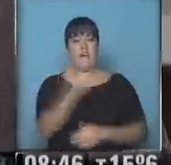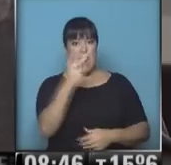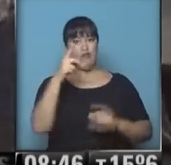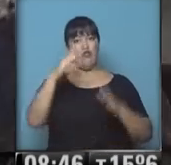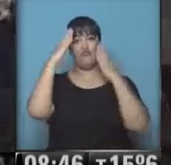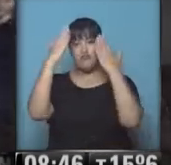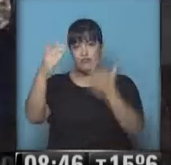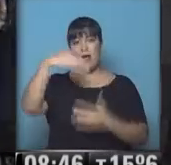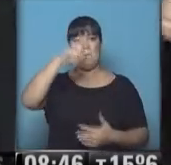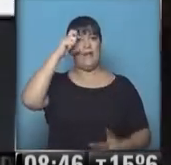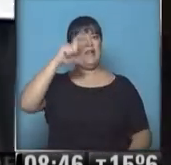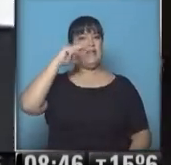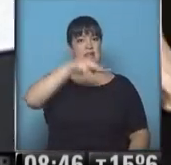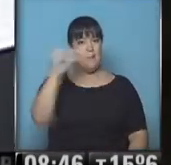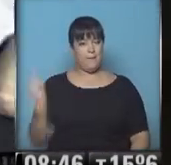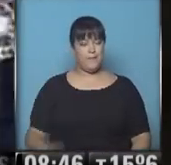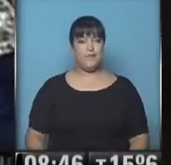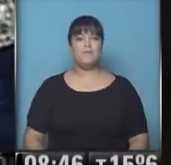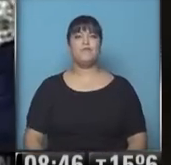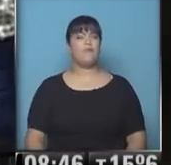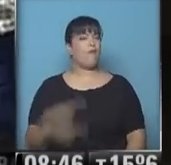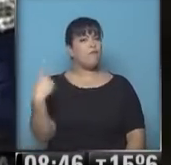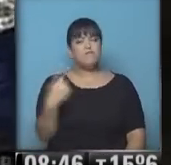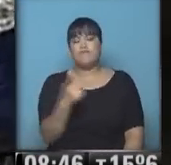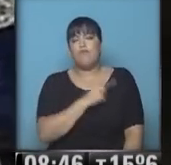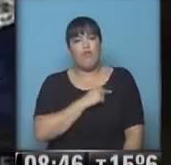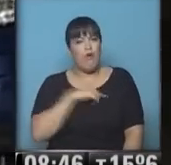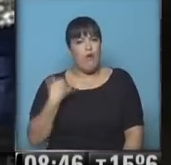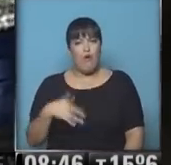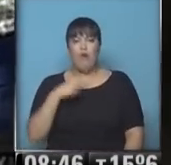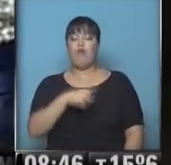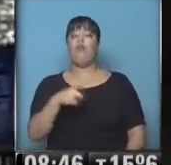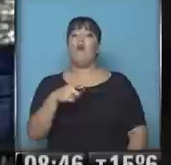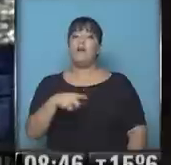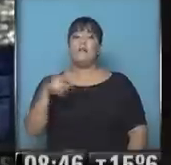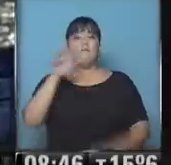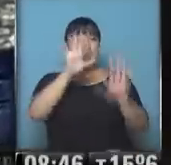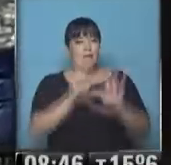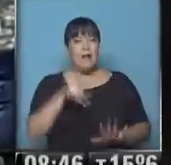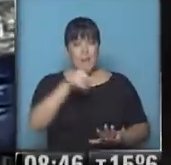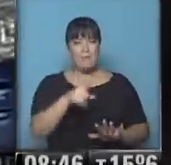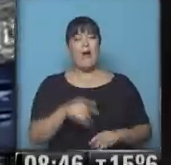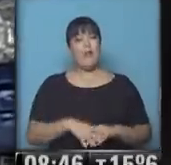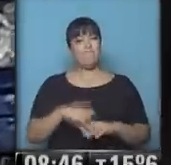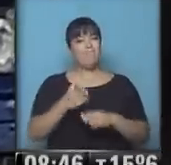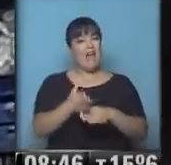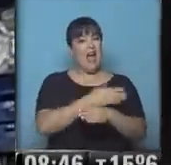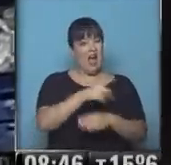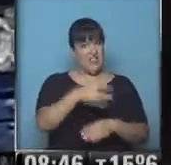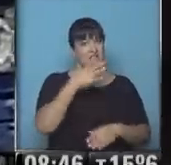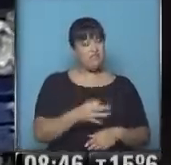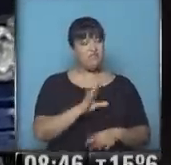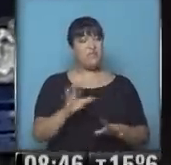Melina. Laura. Todo el dolor, Alejandro, Lourdes, comienzan ya los preparativos. Se han adelantado,